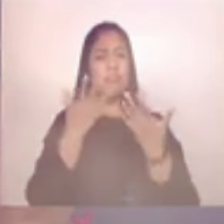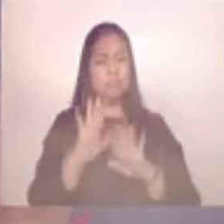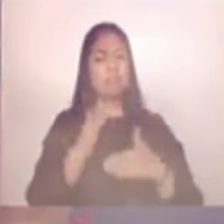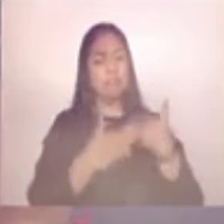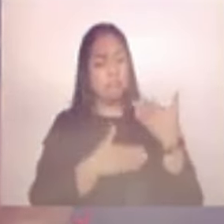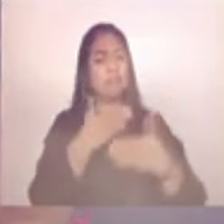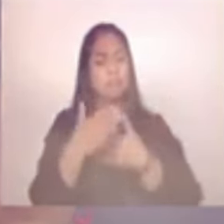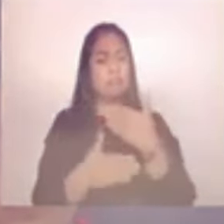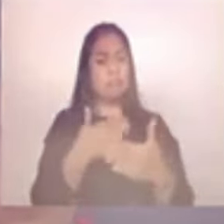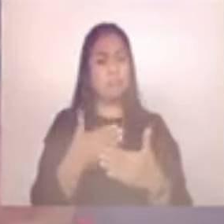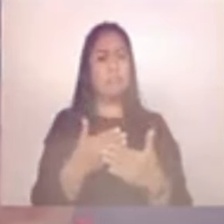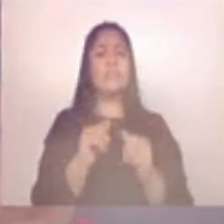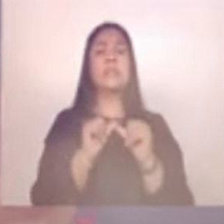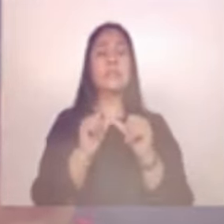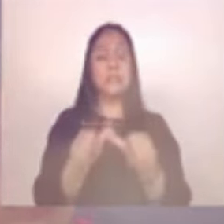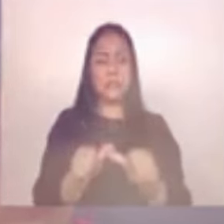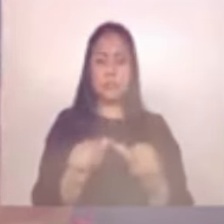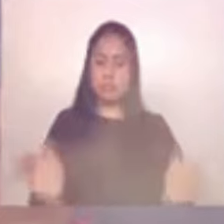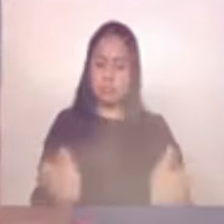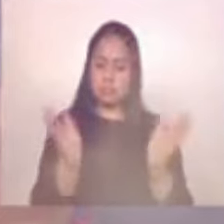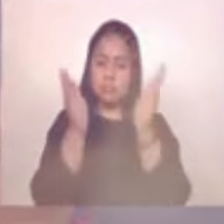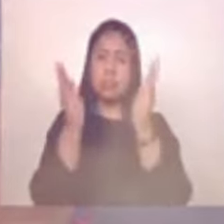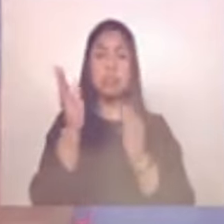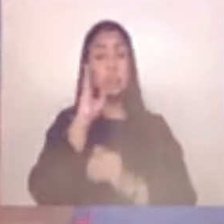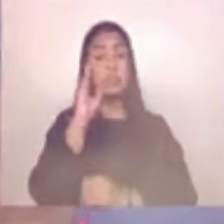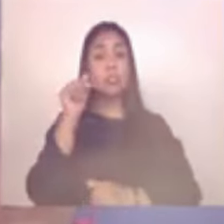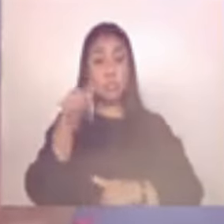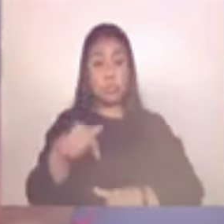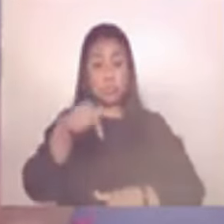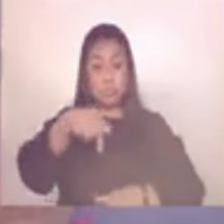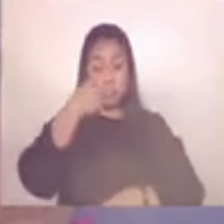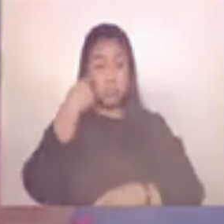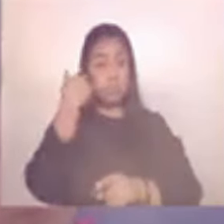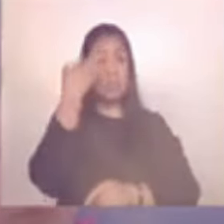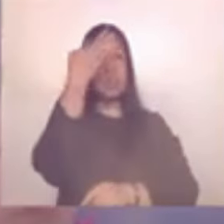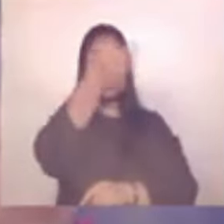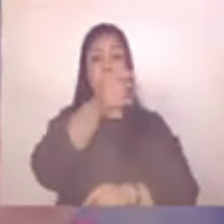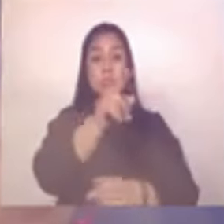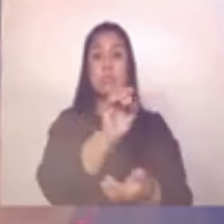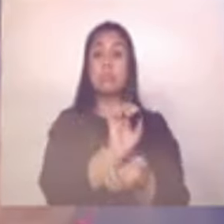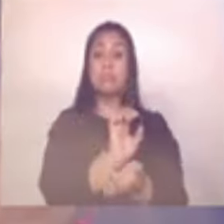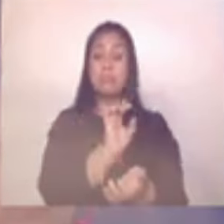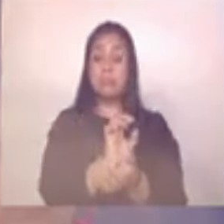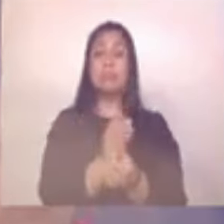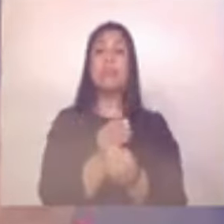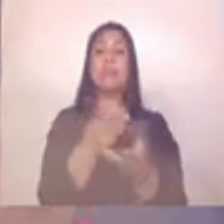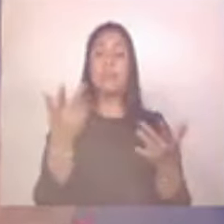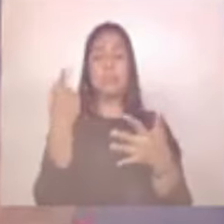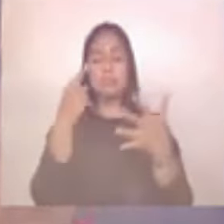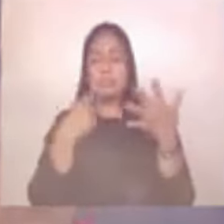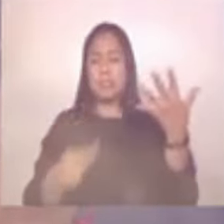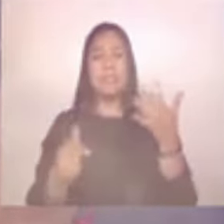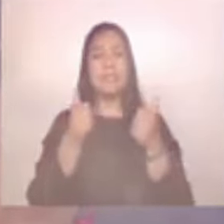no dejemos de avanzar porque delante de nosotros nos esperan solo cosas buenas, nos